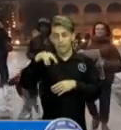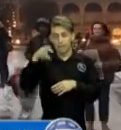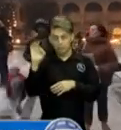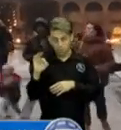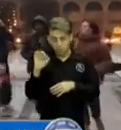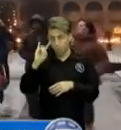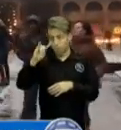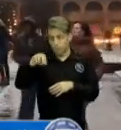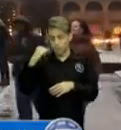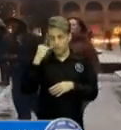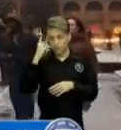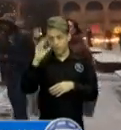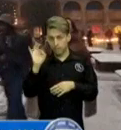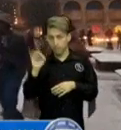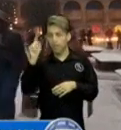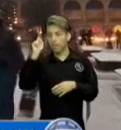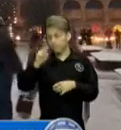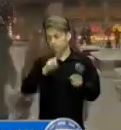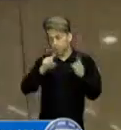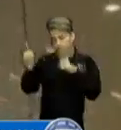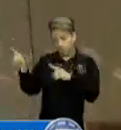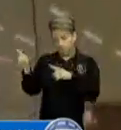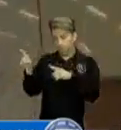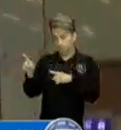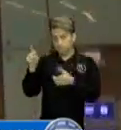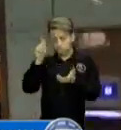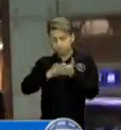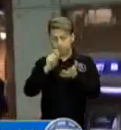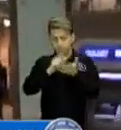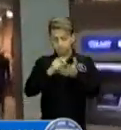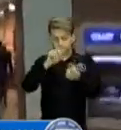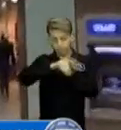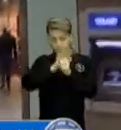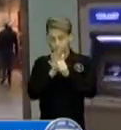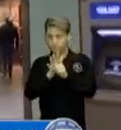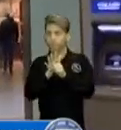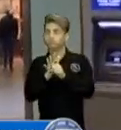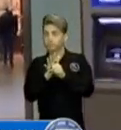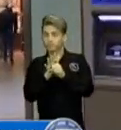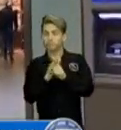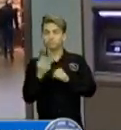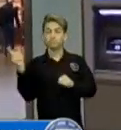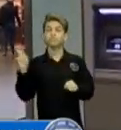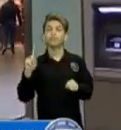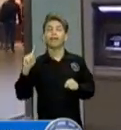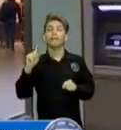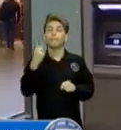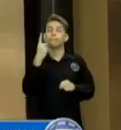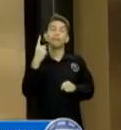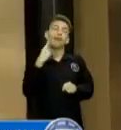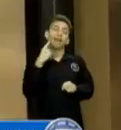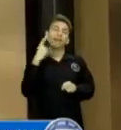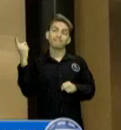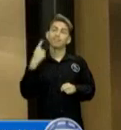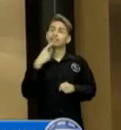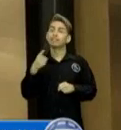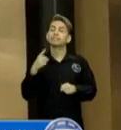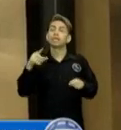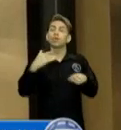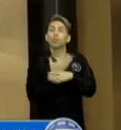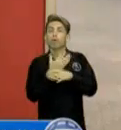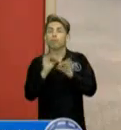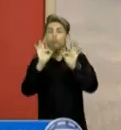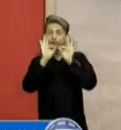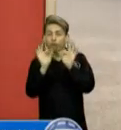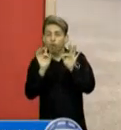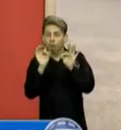deben someterse inmediatamente a una prueba de coronavirus. El primer ministro británico anunció que la nueva cepa del virus identificada